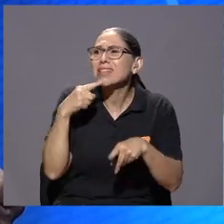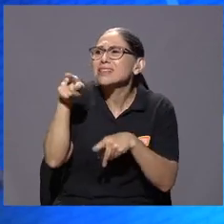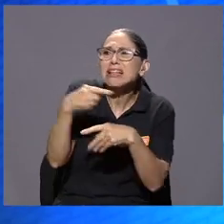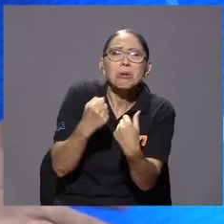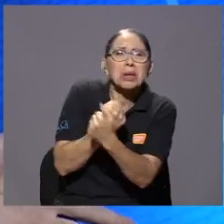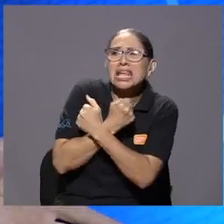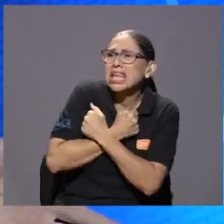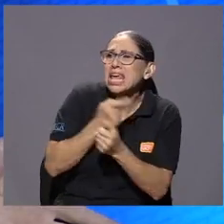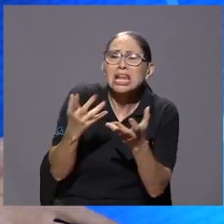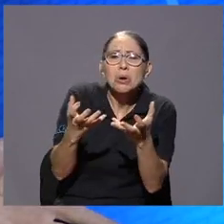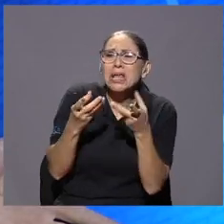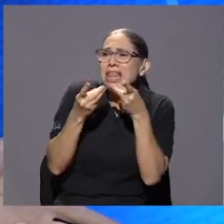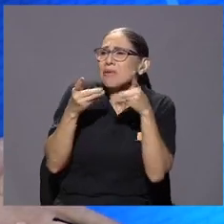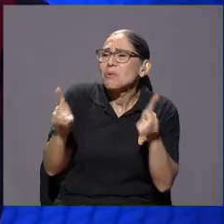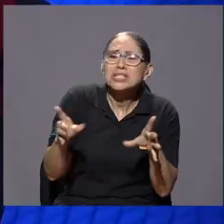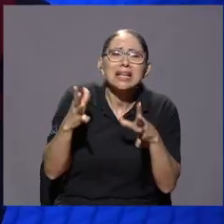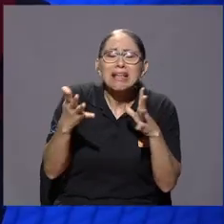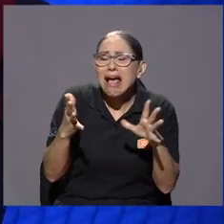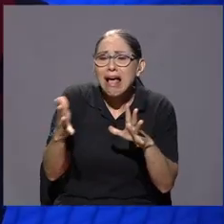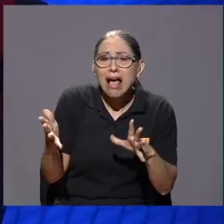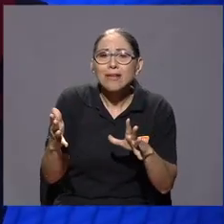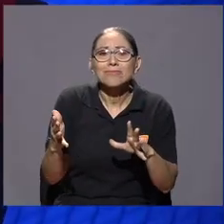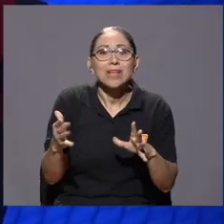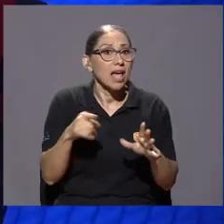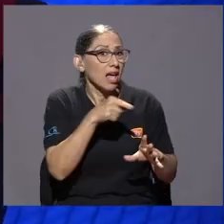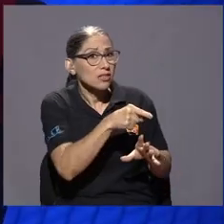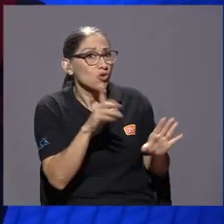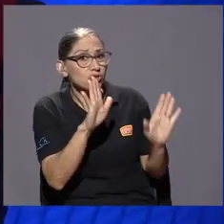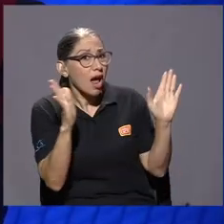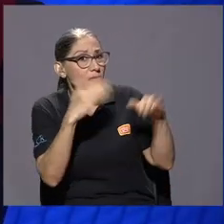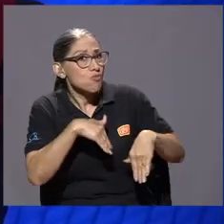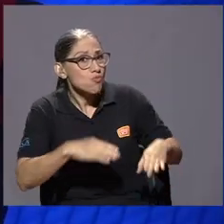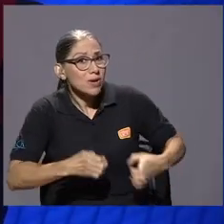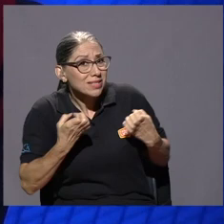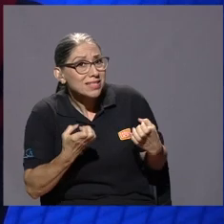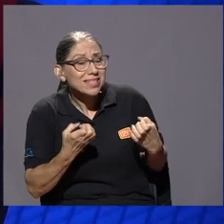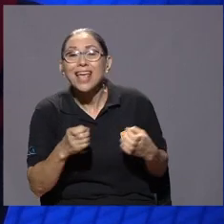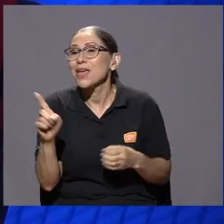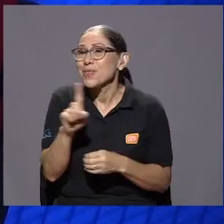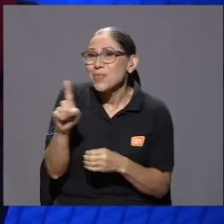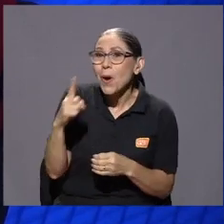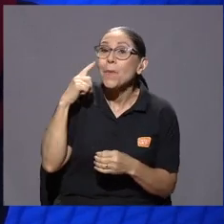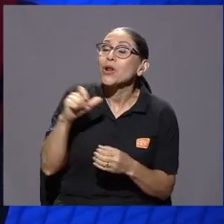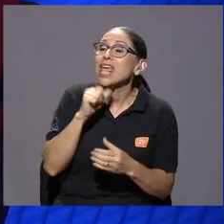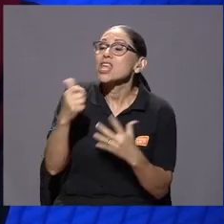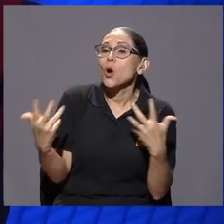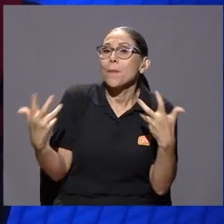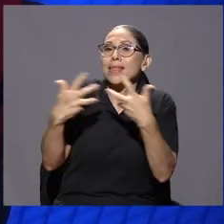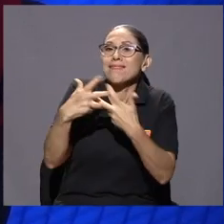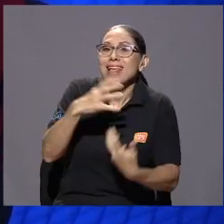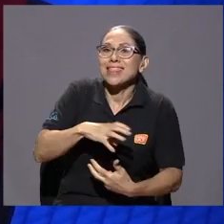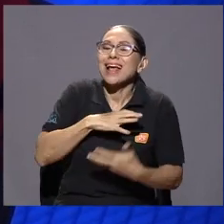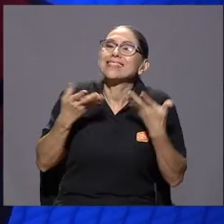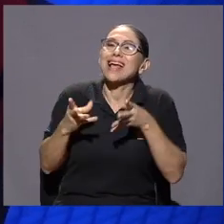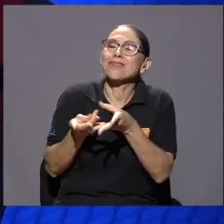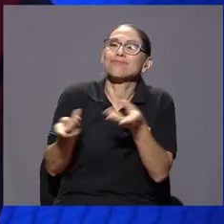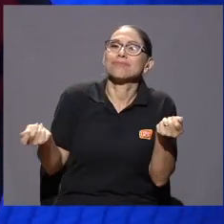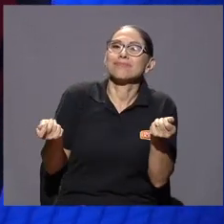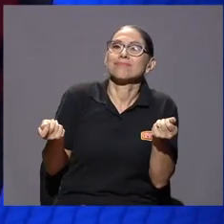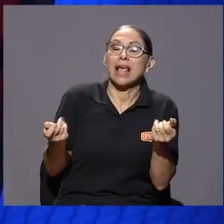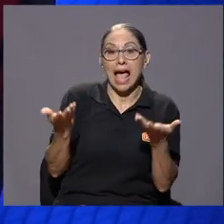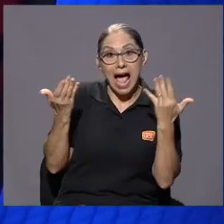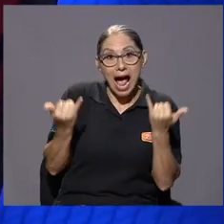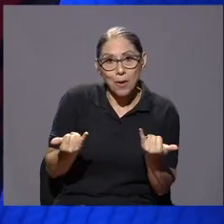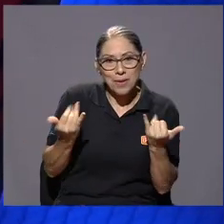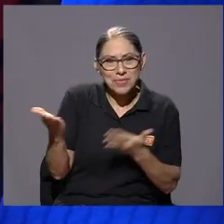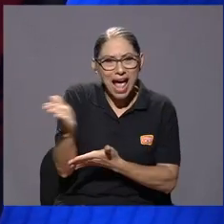no se quiere... Y ya eso ya no existe, entonces. Y ya eso no, porque la incompatibilidad de caracteres viene a resolver eso. Uh-huh. Ahora, algunos de los señores y